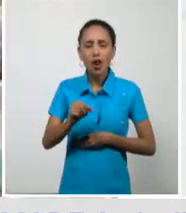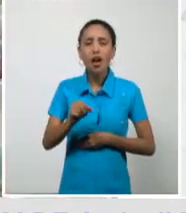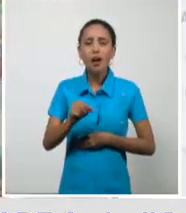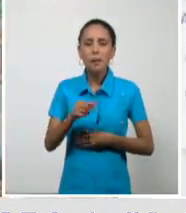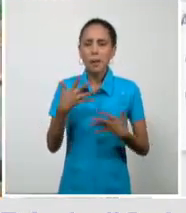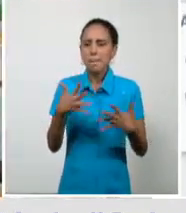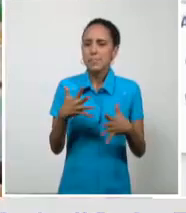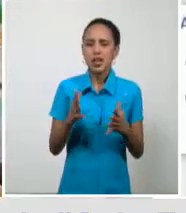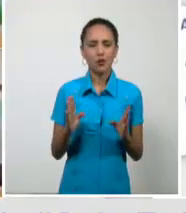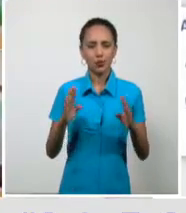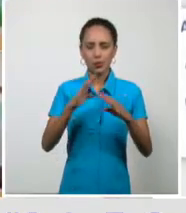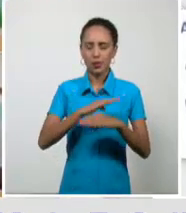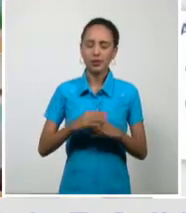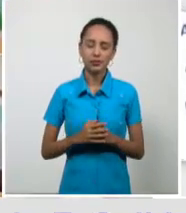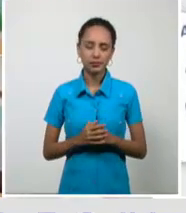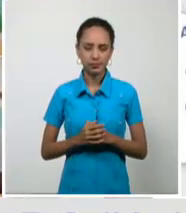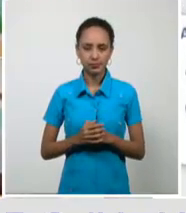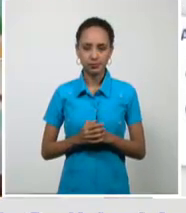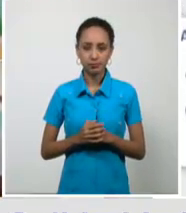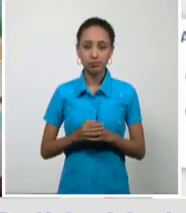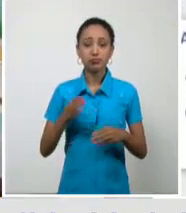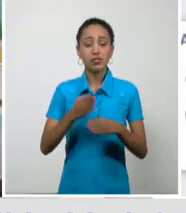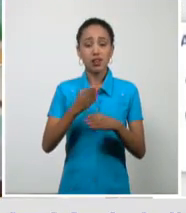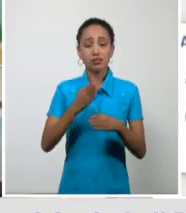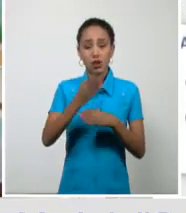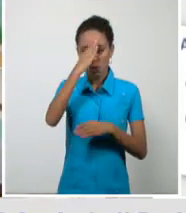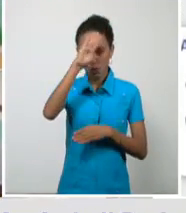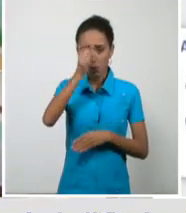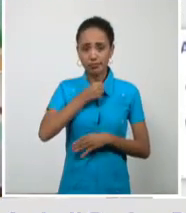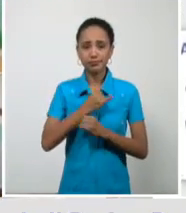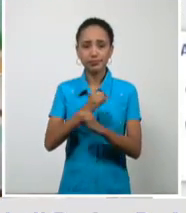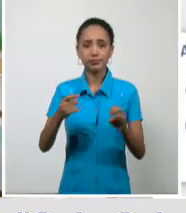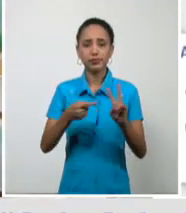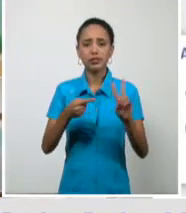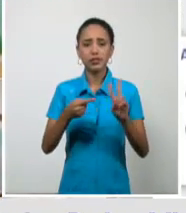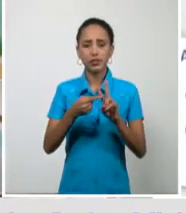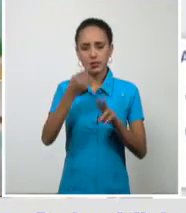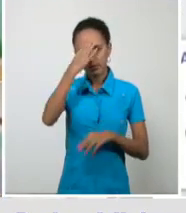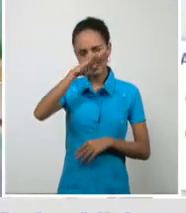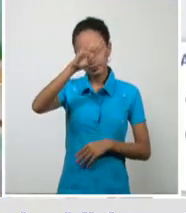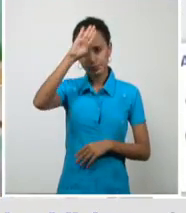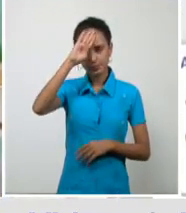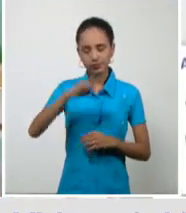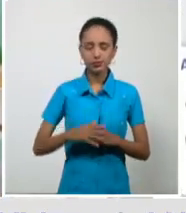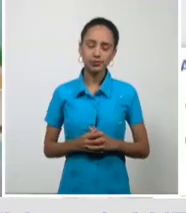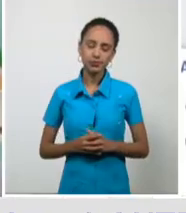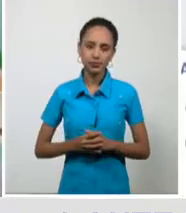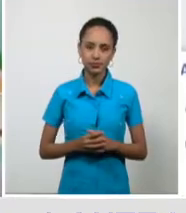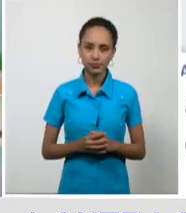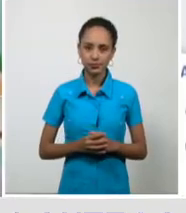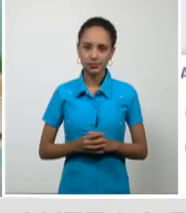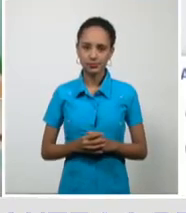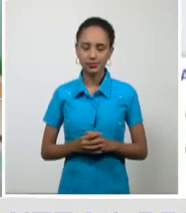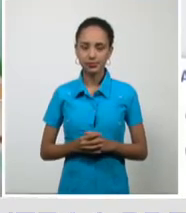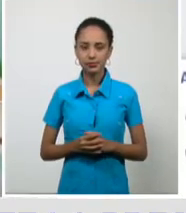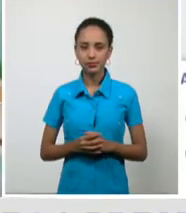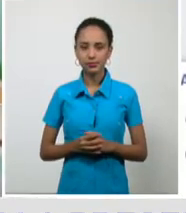héroe anónimo. En Santiago de Cuba, Noraleiris Becerril Caballero, Sistema Informativo de la Televisión Cubana.